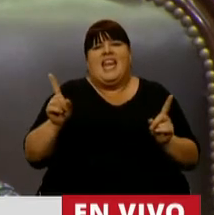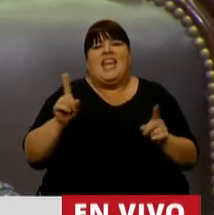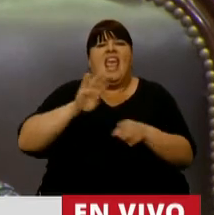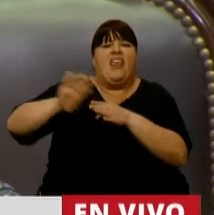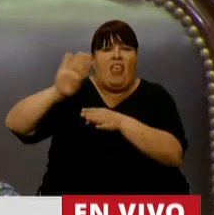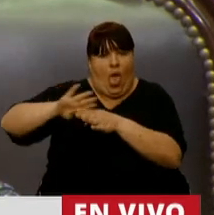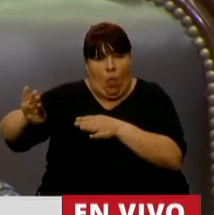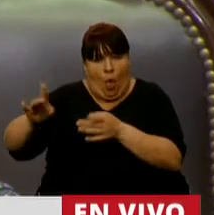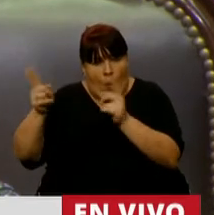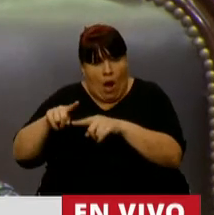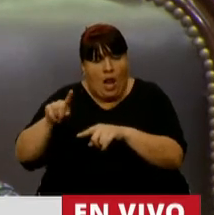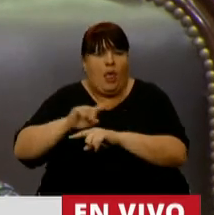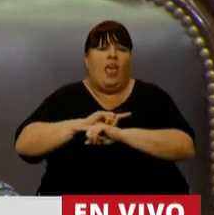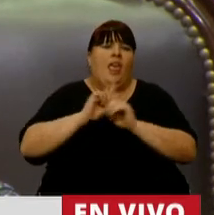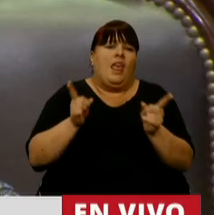del endeudamiento,